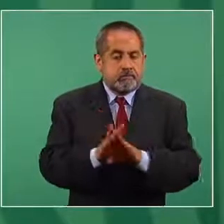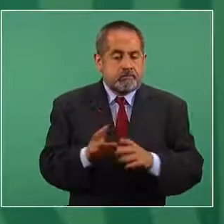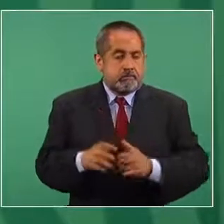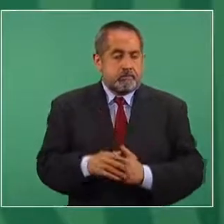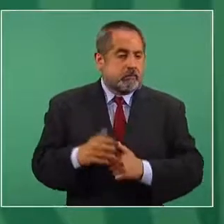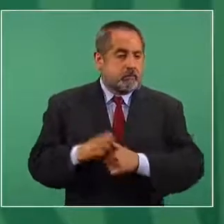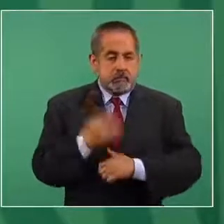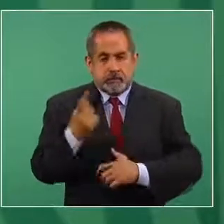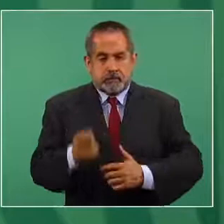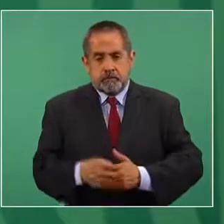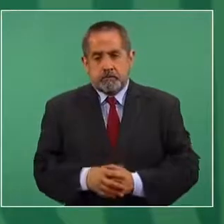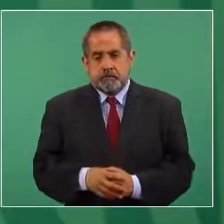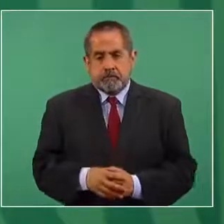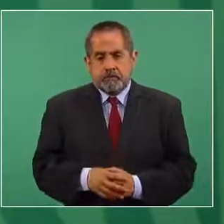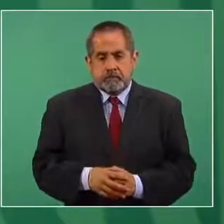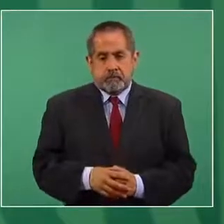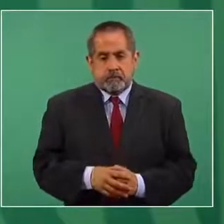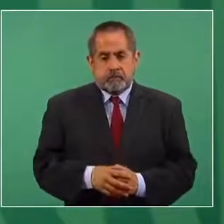porque